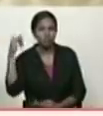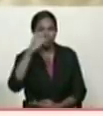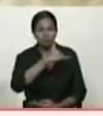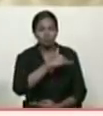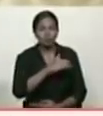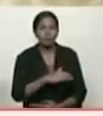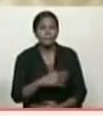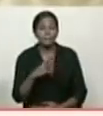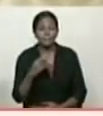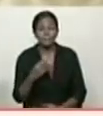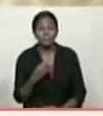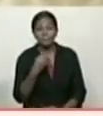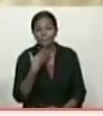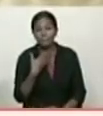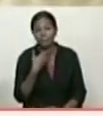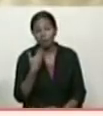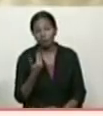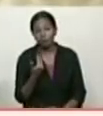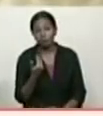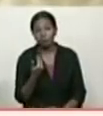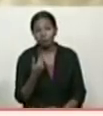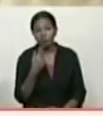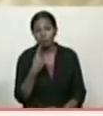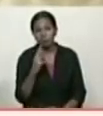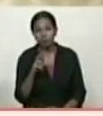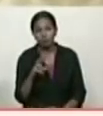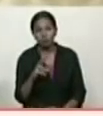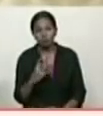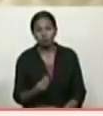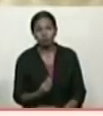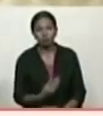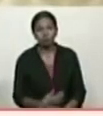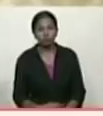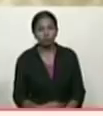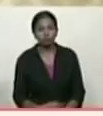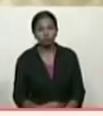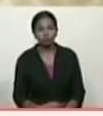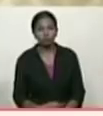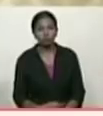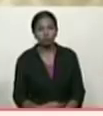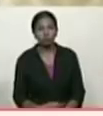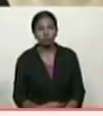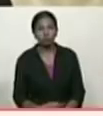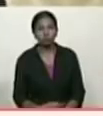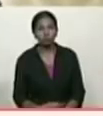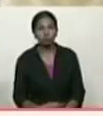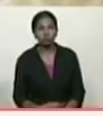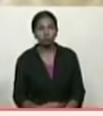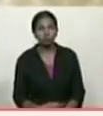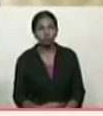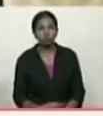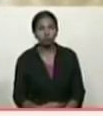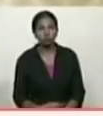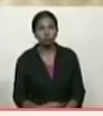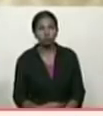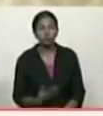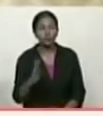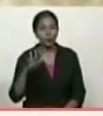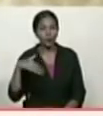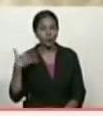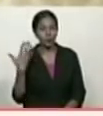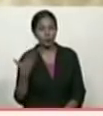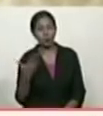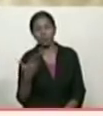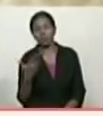bien, el gran balance de la gira es en términos materiales concretos, para poder en la